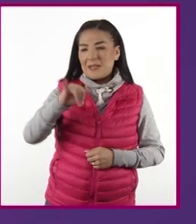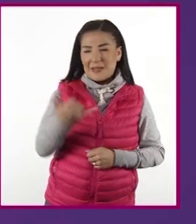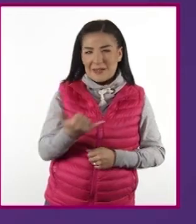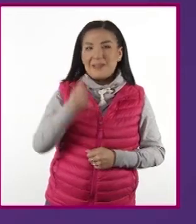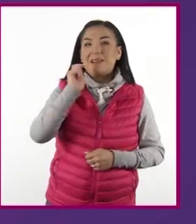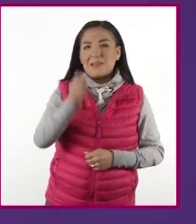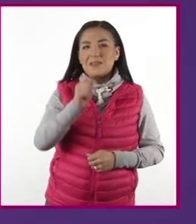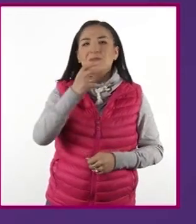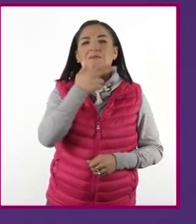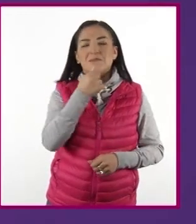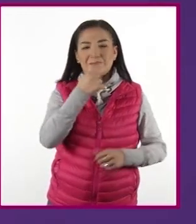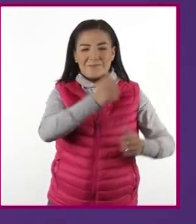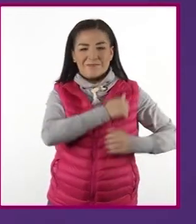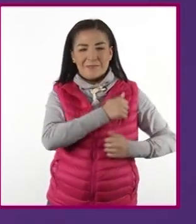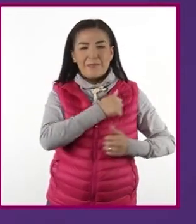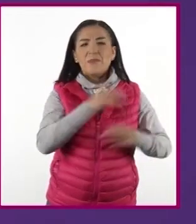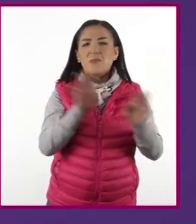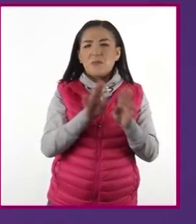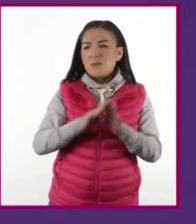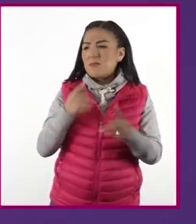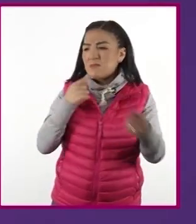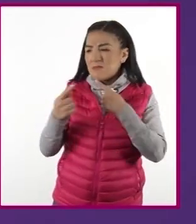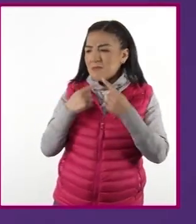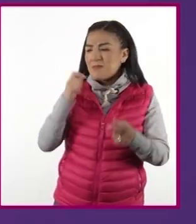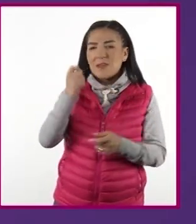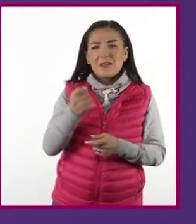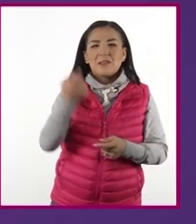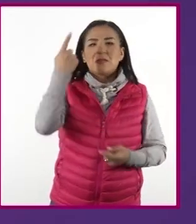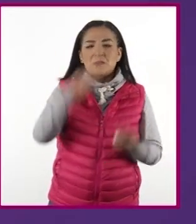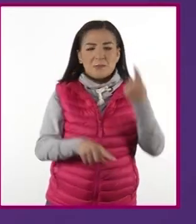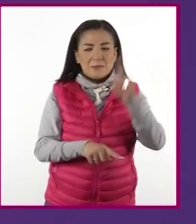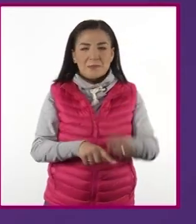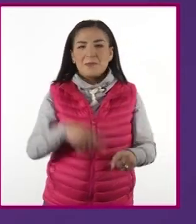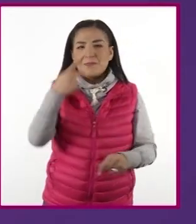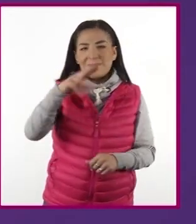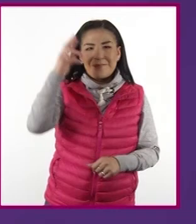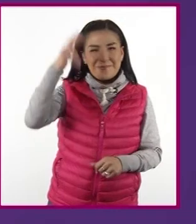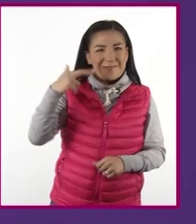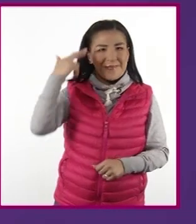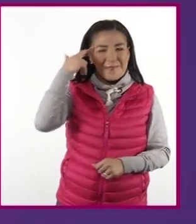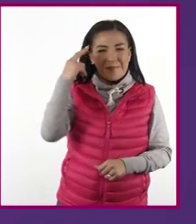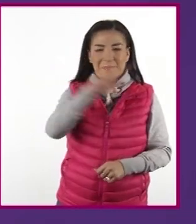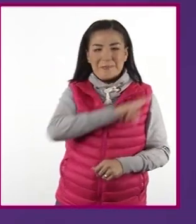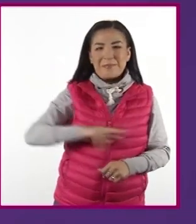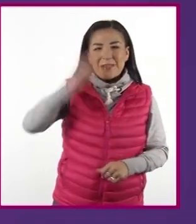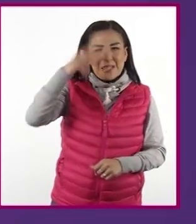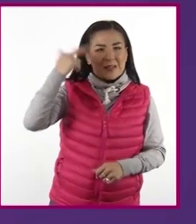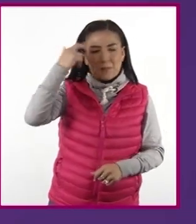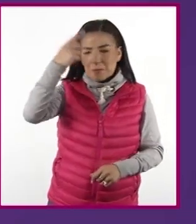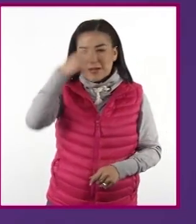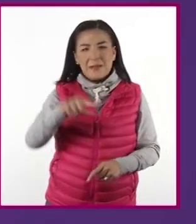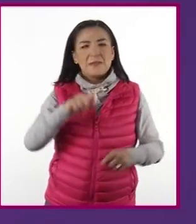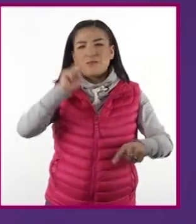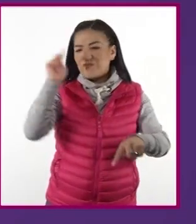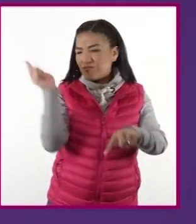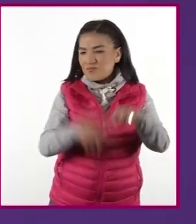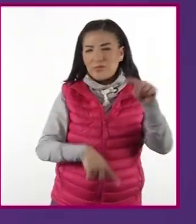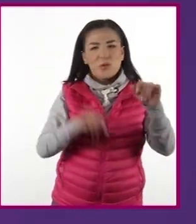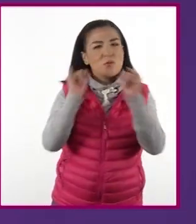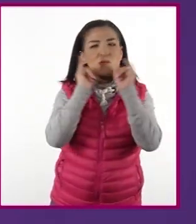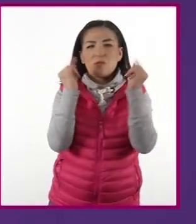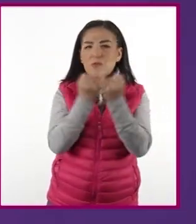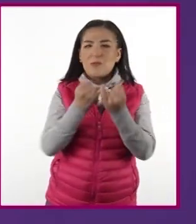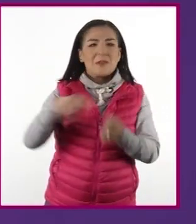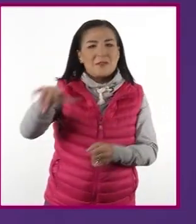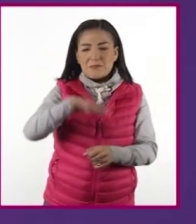movimiento represor que quita al virrey, que suprime las juntas